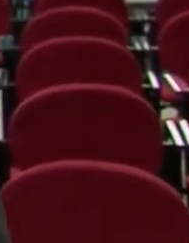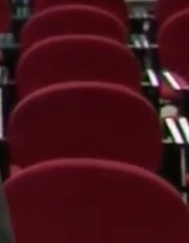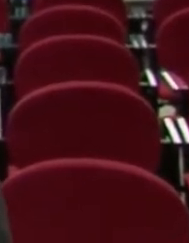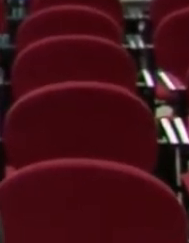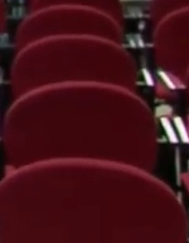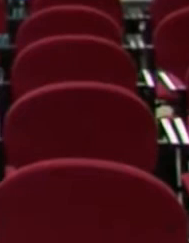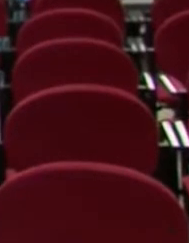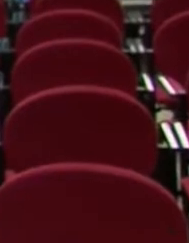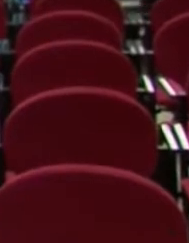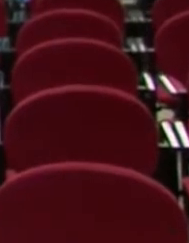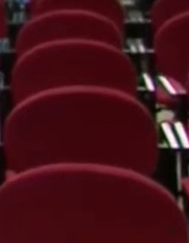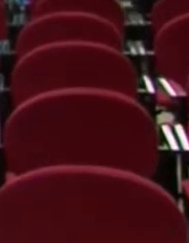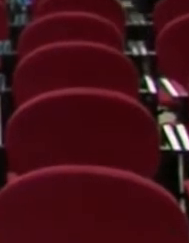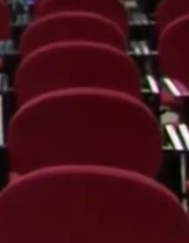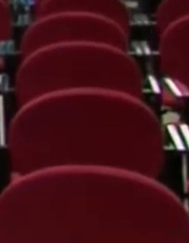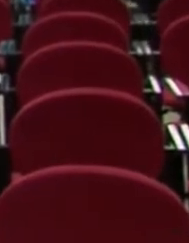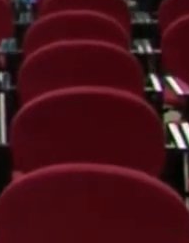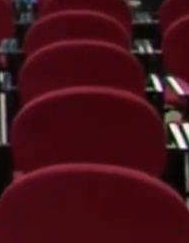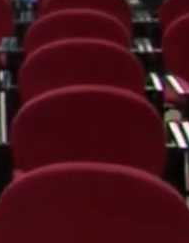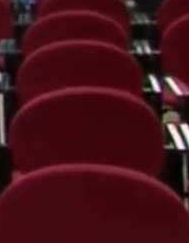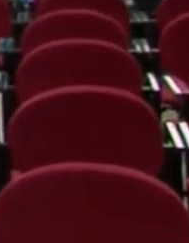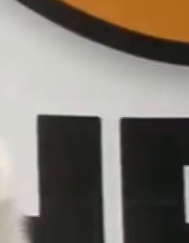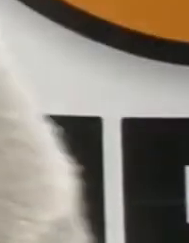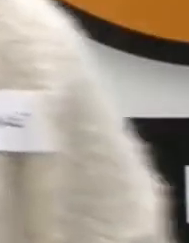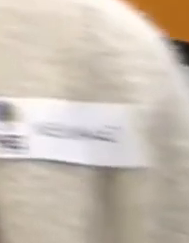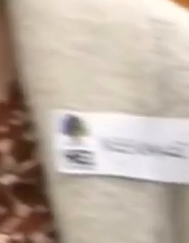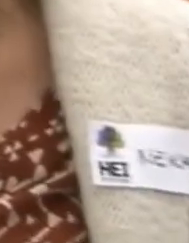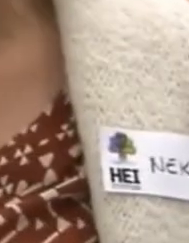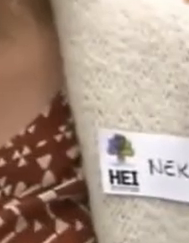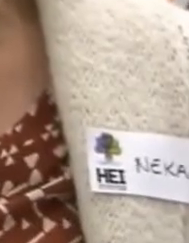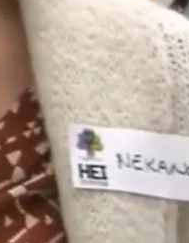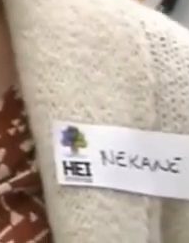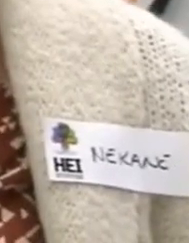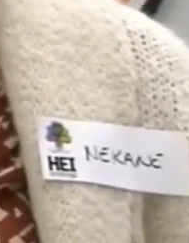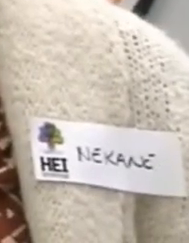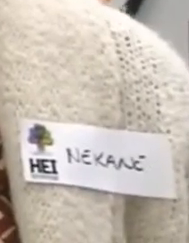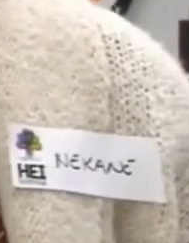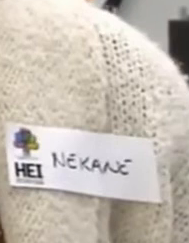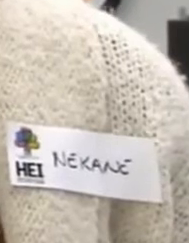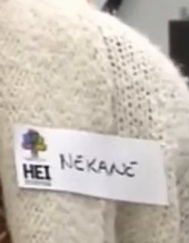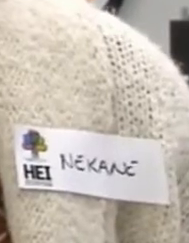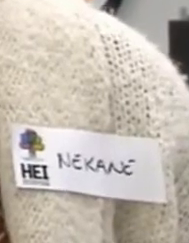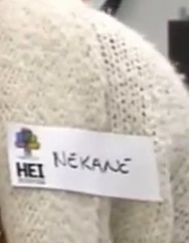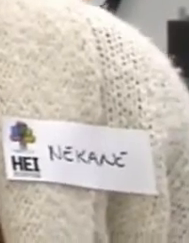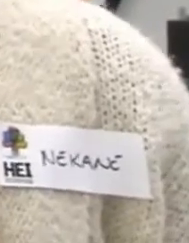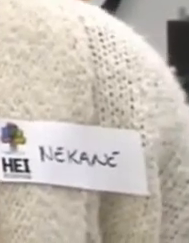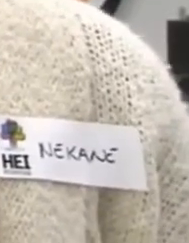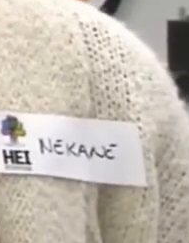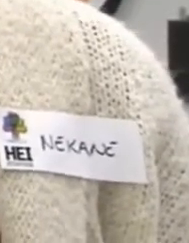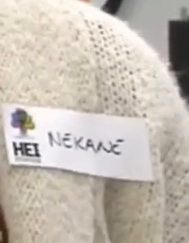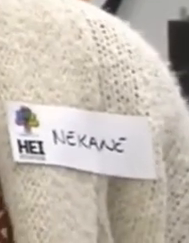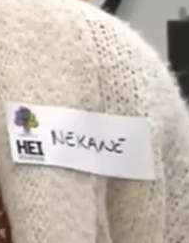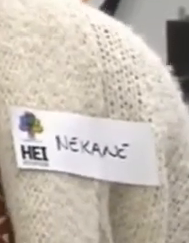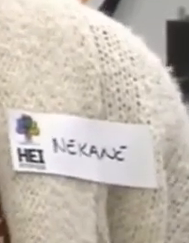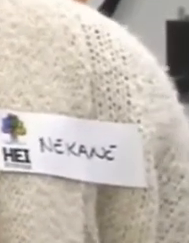la familia, la escuela, la universidad, los medios de comunicación. Nik eramaten ditut hemendik galderak. Galdera